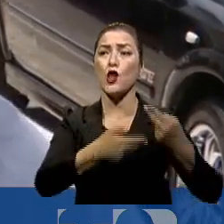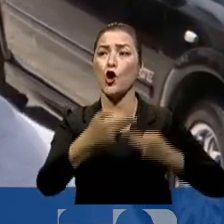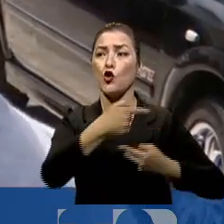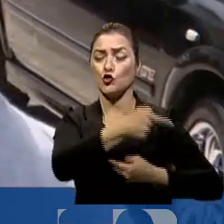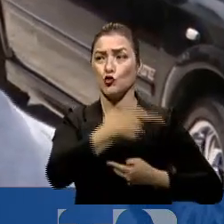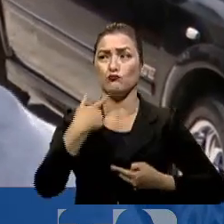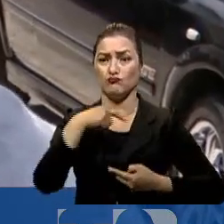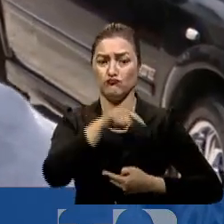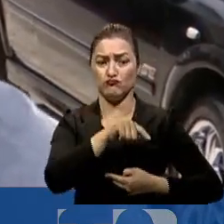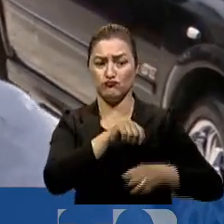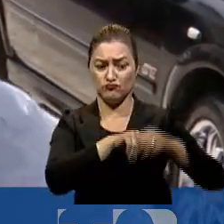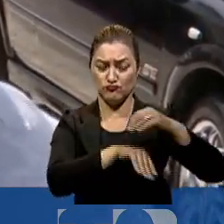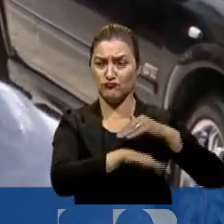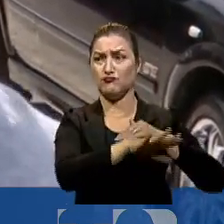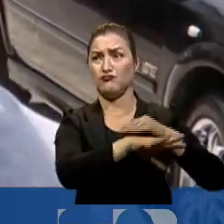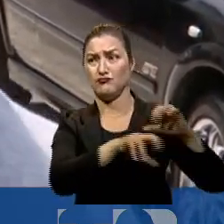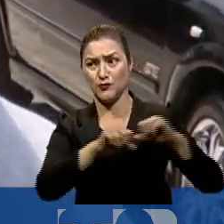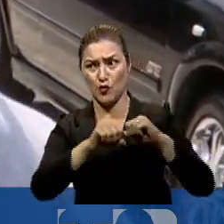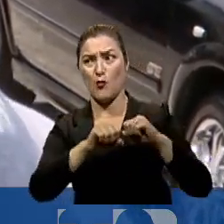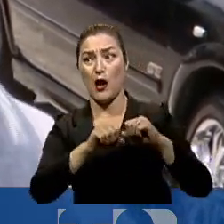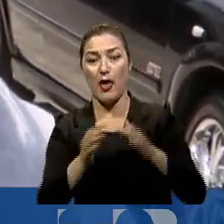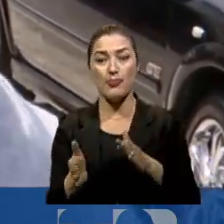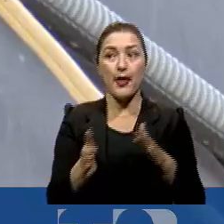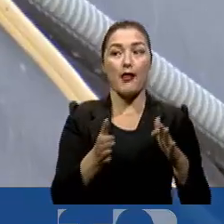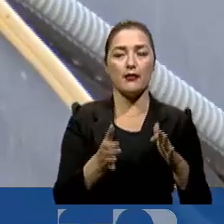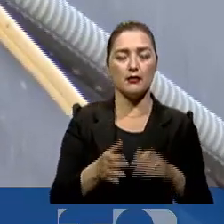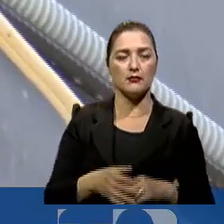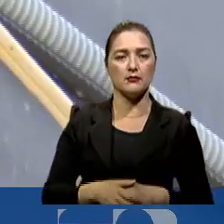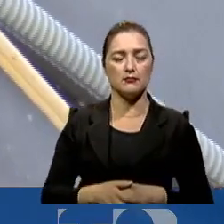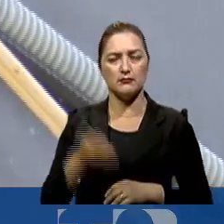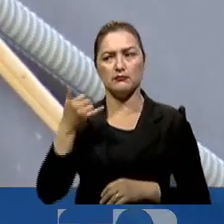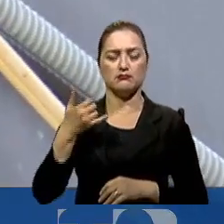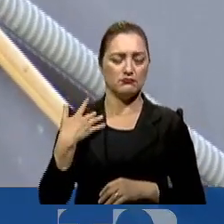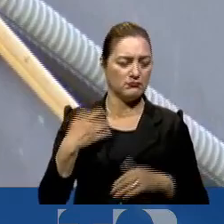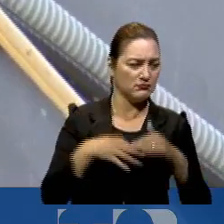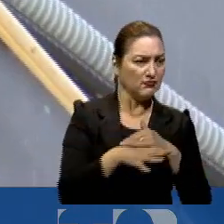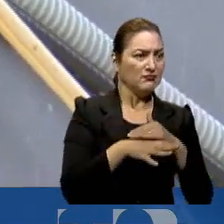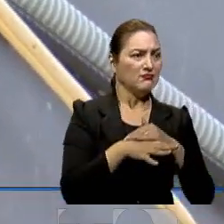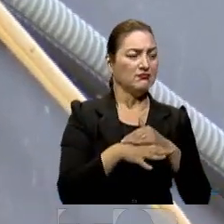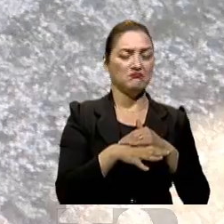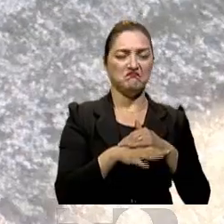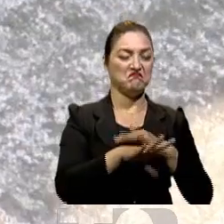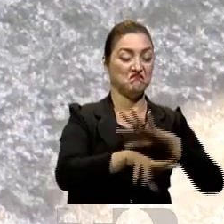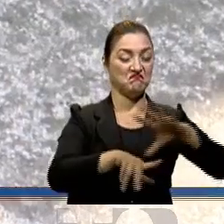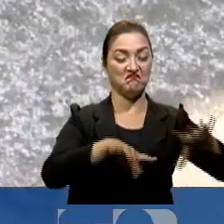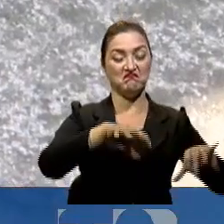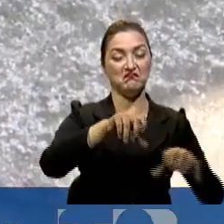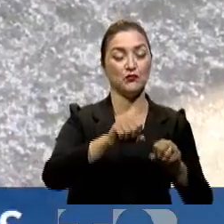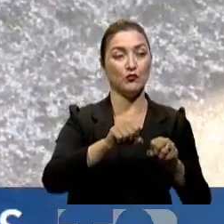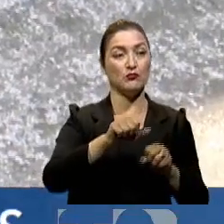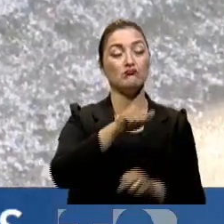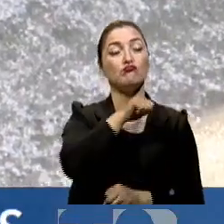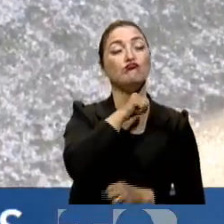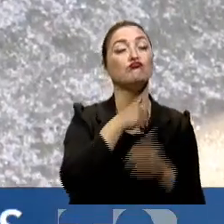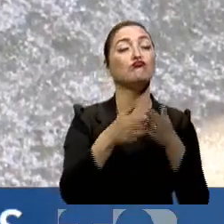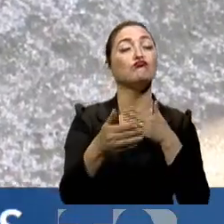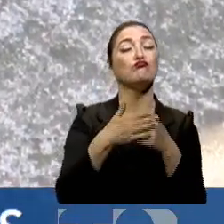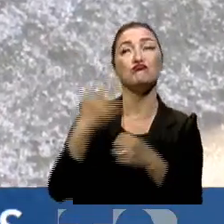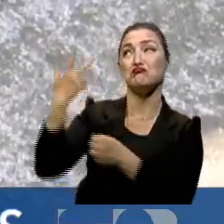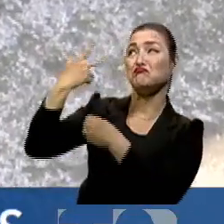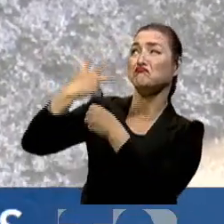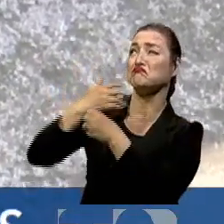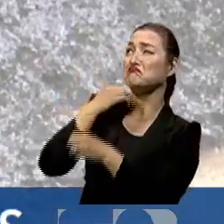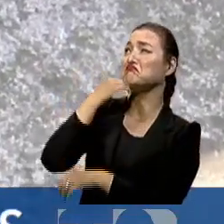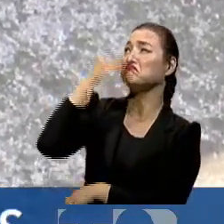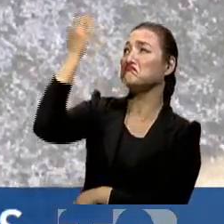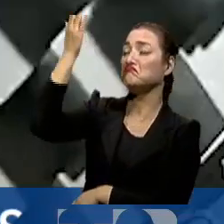abrí. Y no es que intentaron, sino que se entraron a robar. A los delincuentes no les importó que existan cámaras de seguridad, rejas y